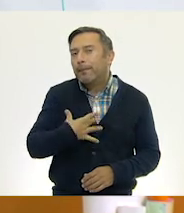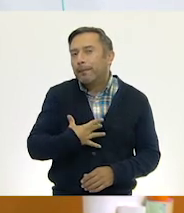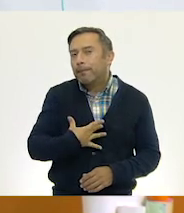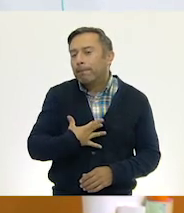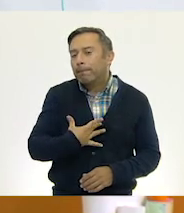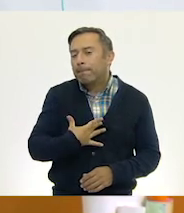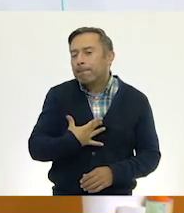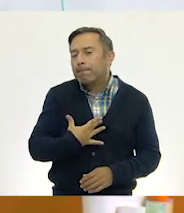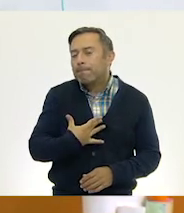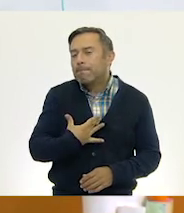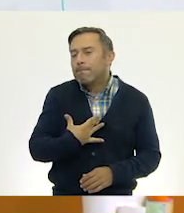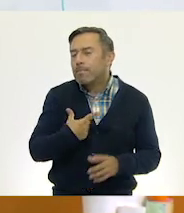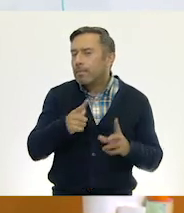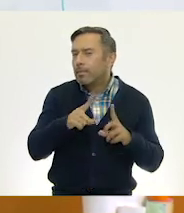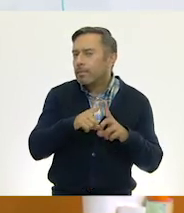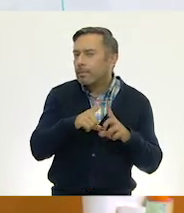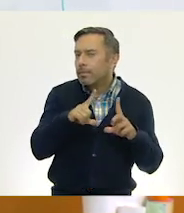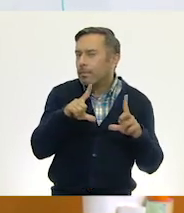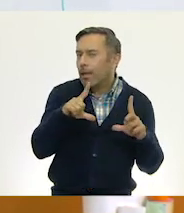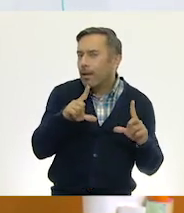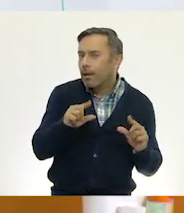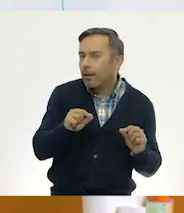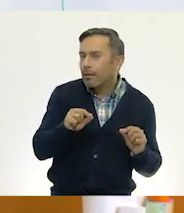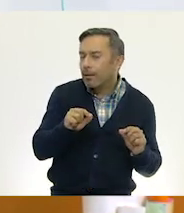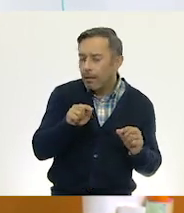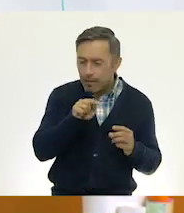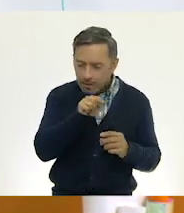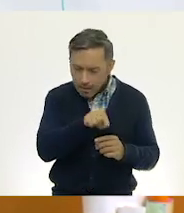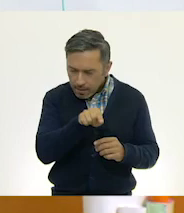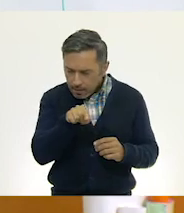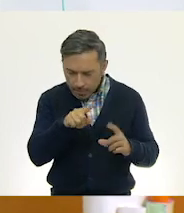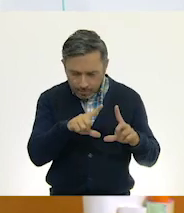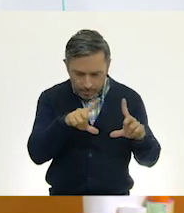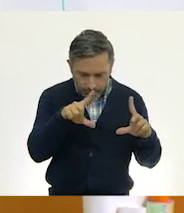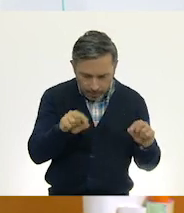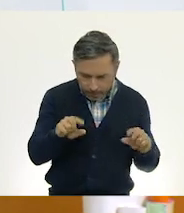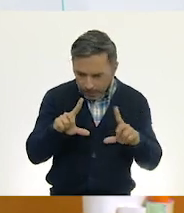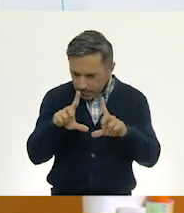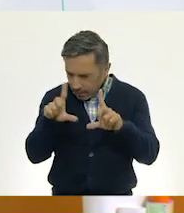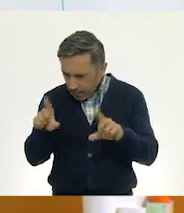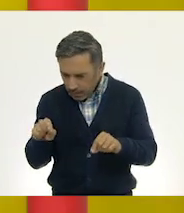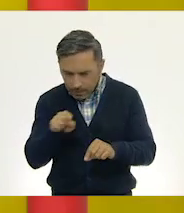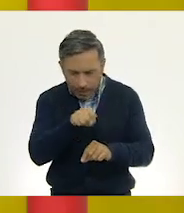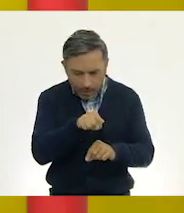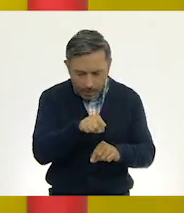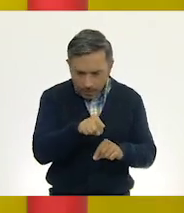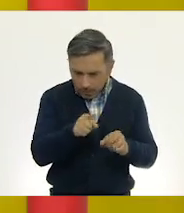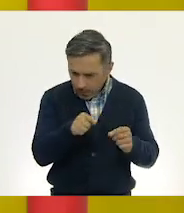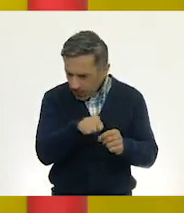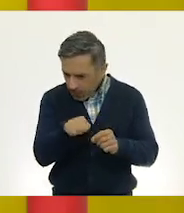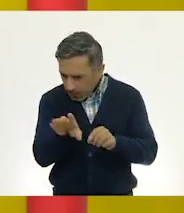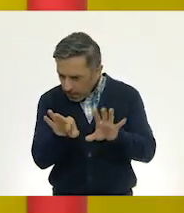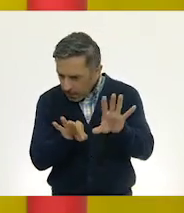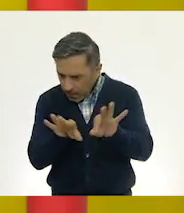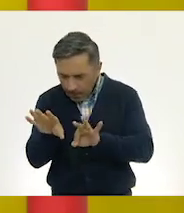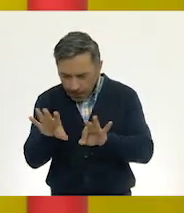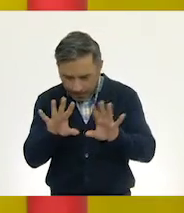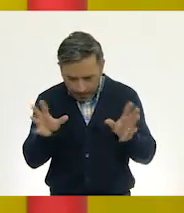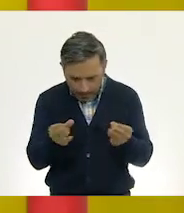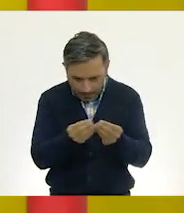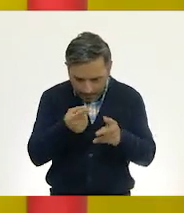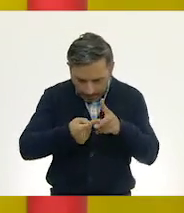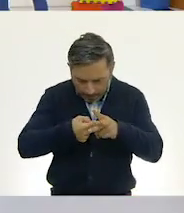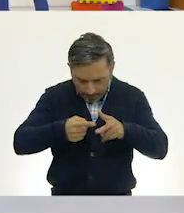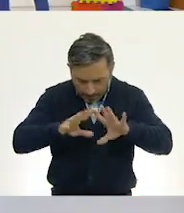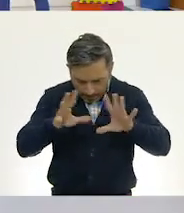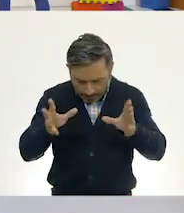tarjetas pudieran darnos la cantidad de 20? ¿Te parece si parece les ponemos una muy buena ese reto ahorita? Sí,